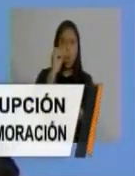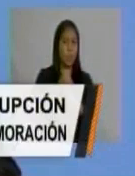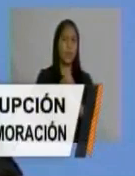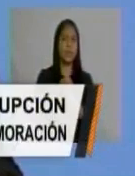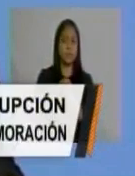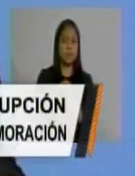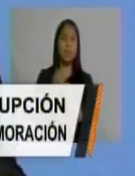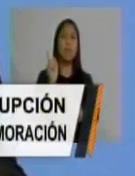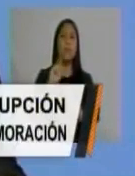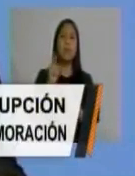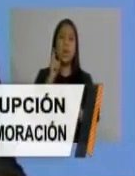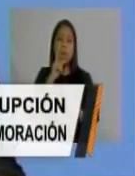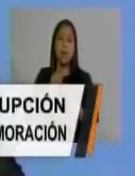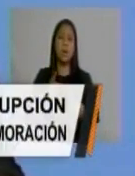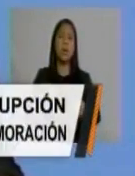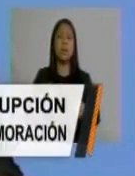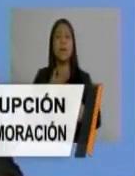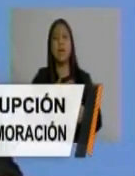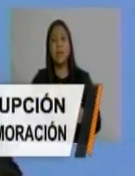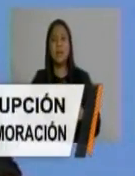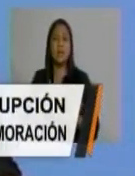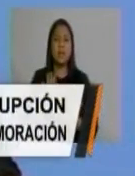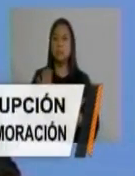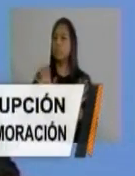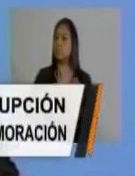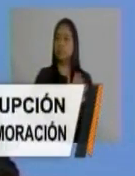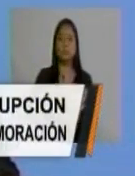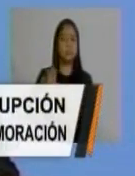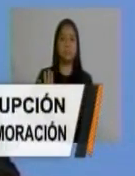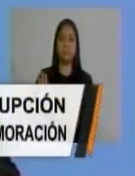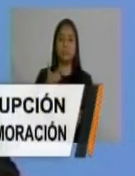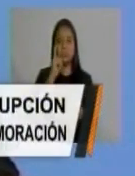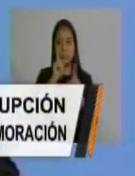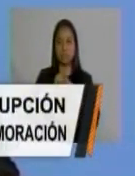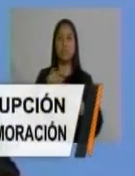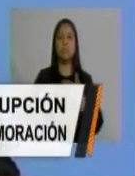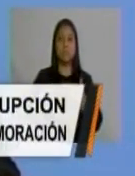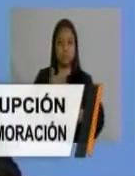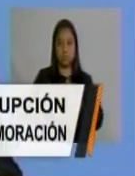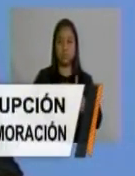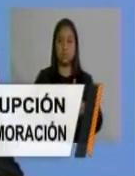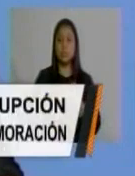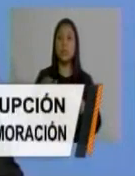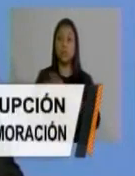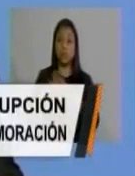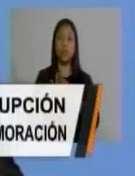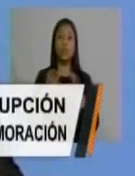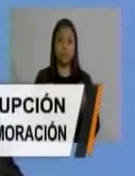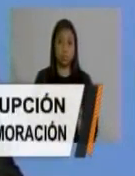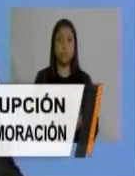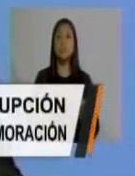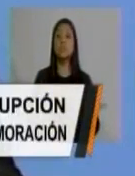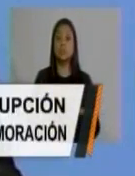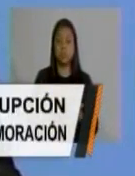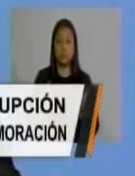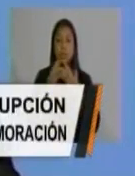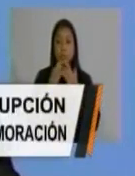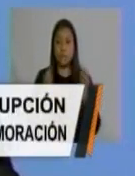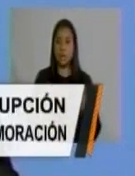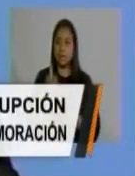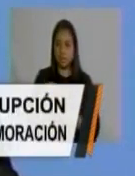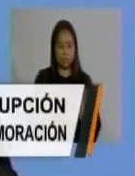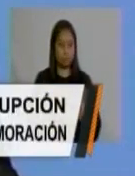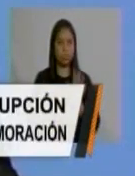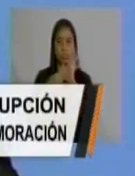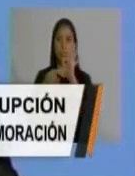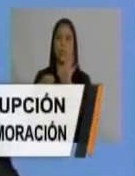sin contemplaciones en las instancias del organismo ejecutivo, de manera que los funcionarios y servidores públicos demos un